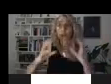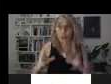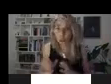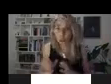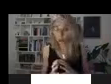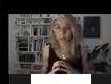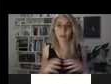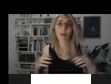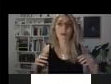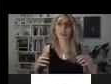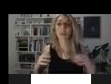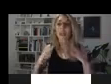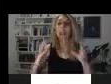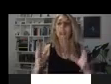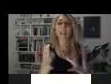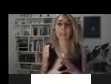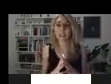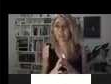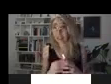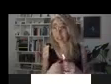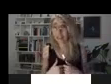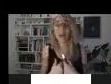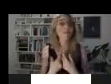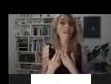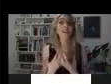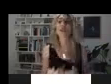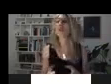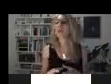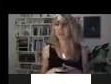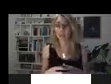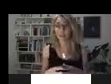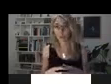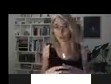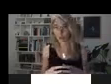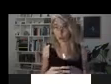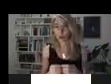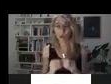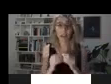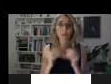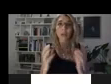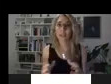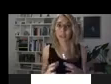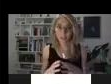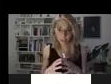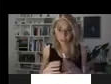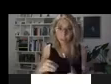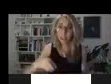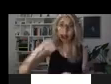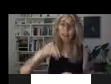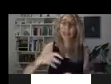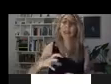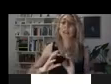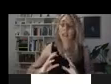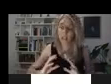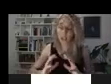que solo vamos a poder llevar adelante esta empresa, va a ser sumamente dificultoso. Lo que tenemos que hacer